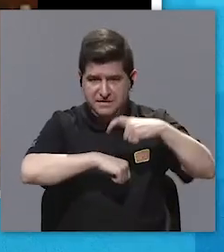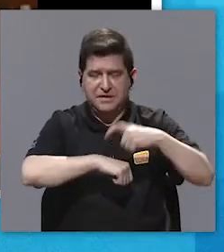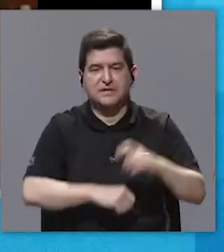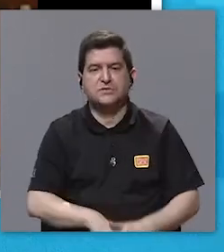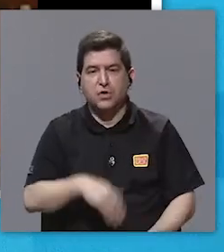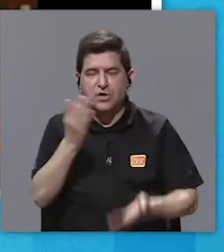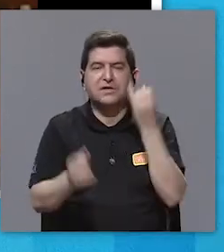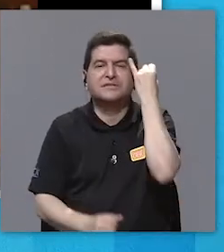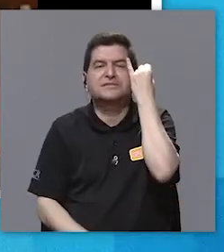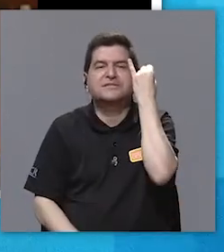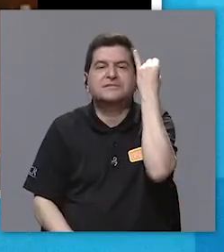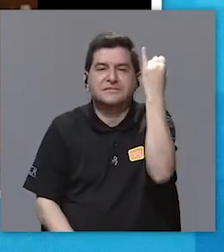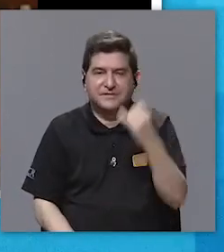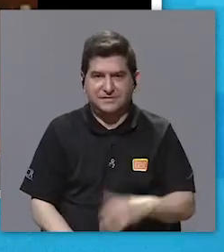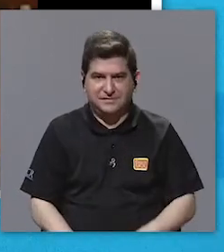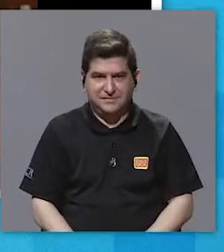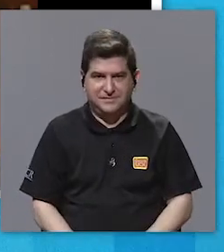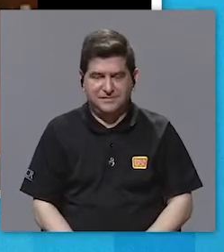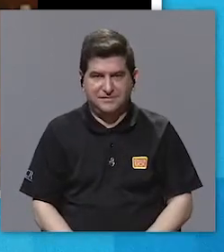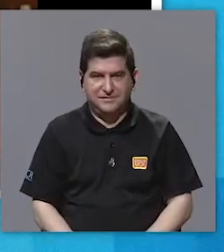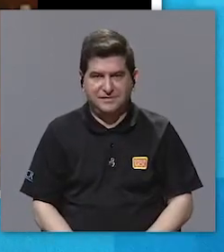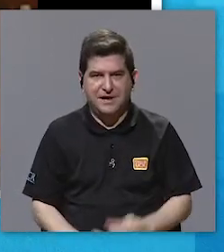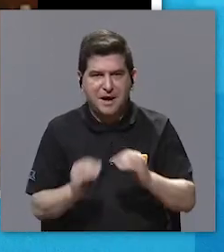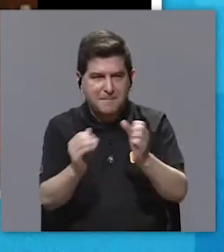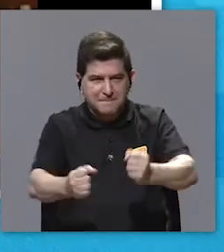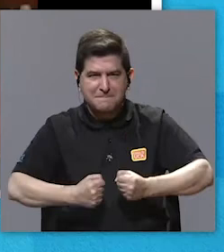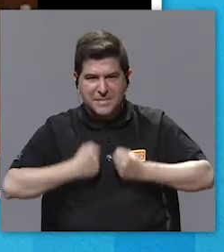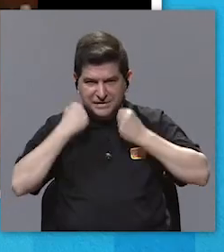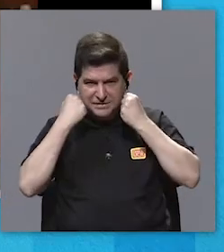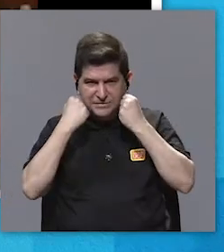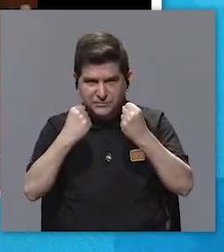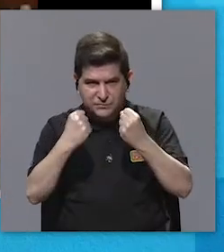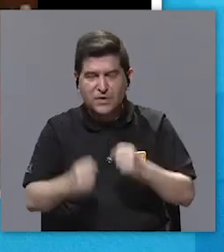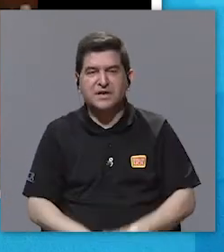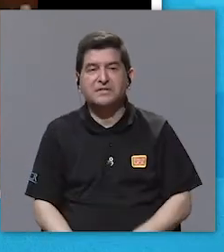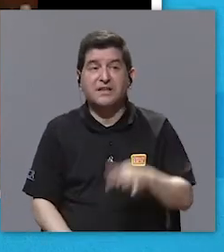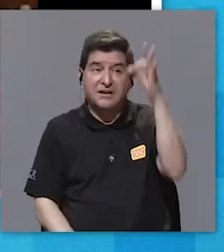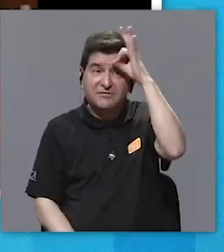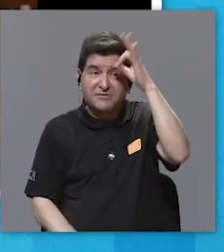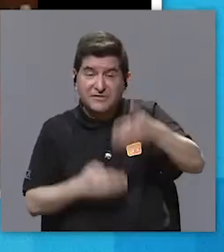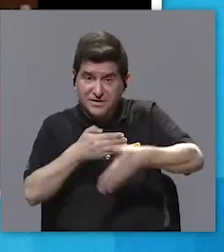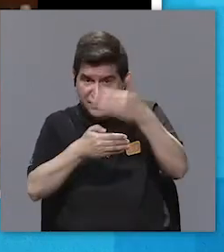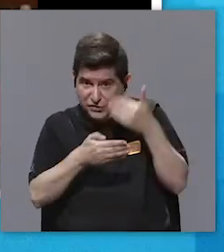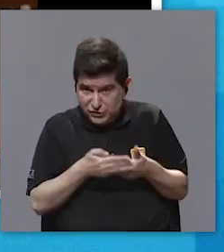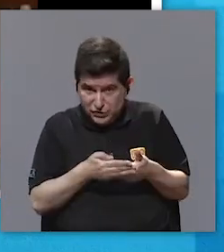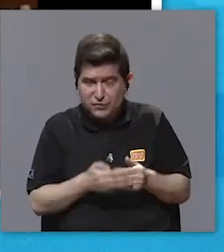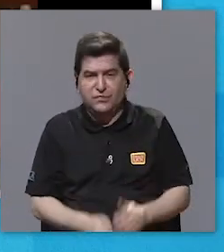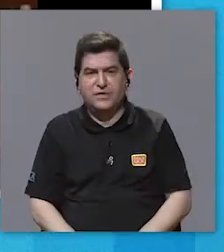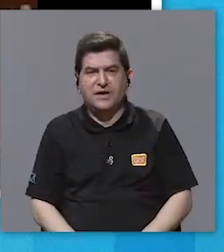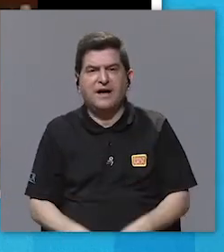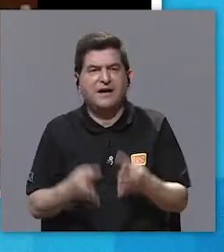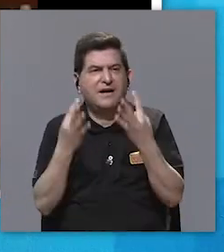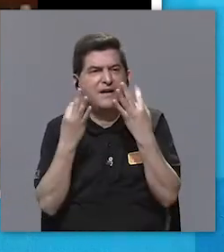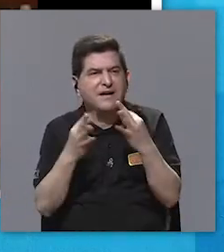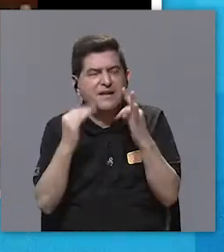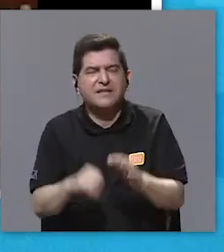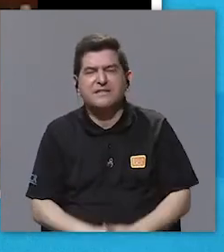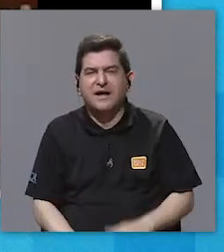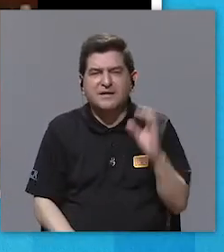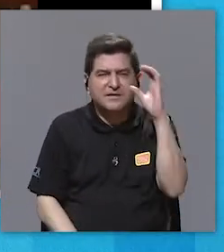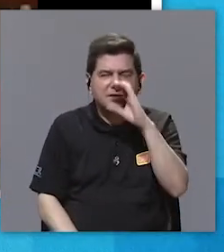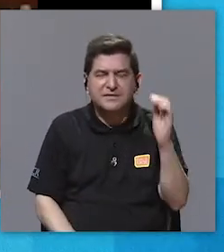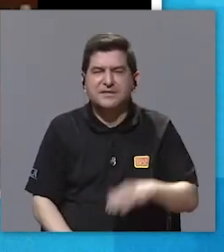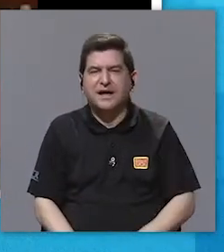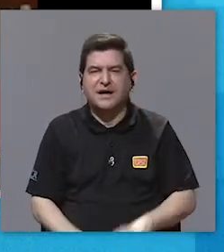tal vez una idea más fuerte filosófica atrás y que trata ya sea explorar